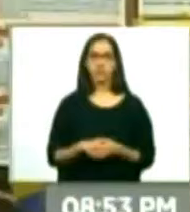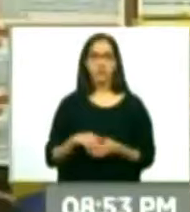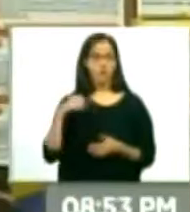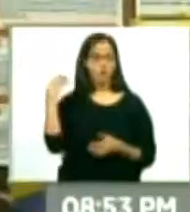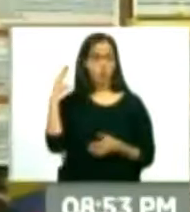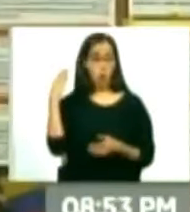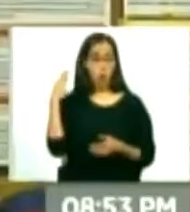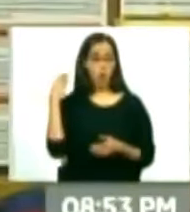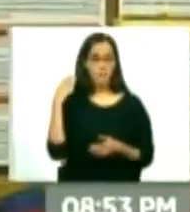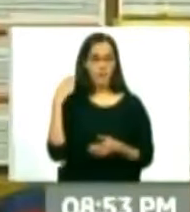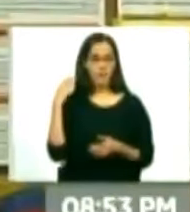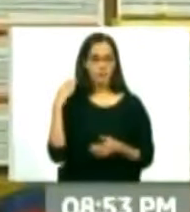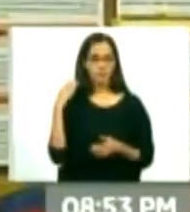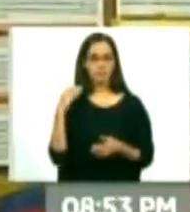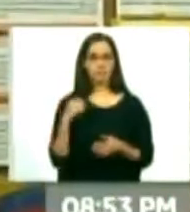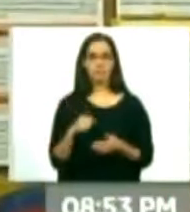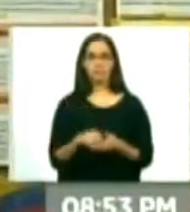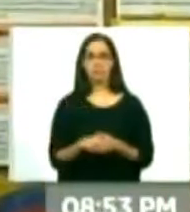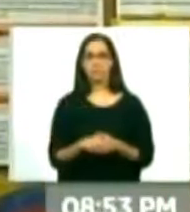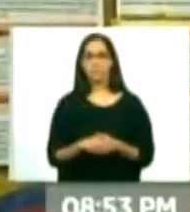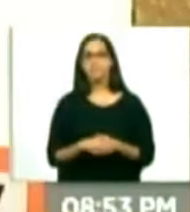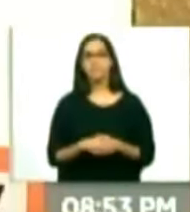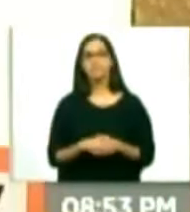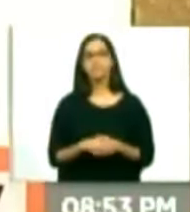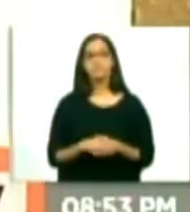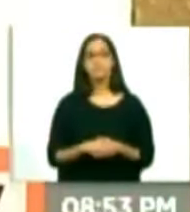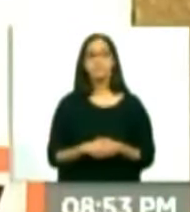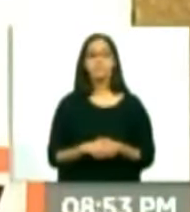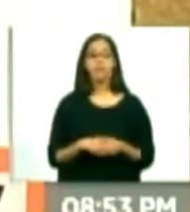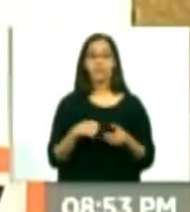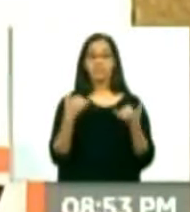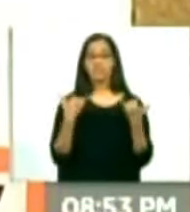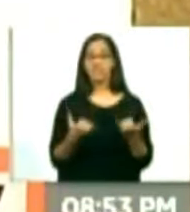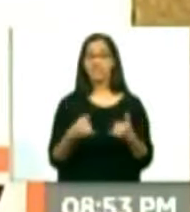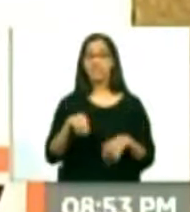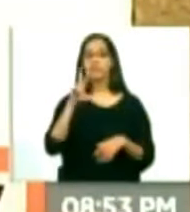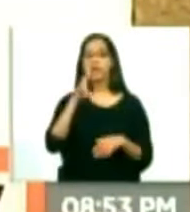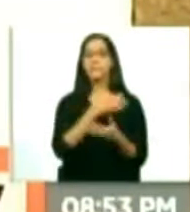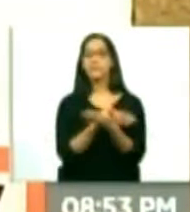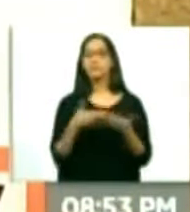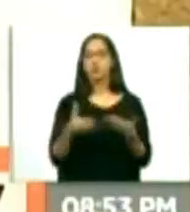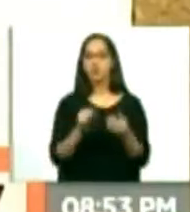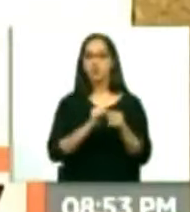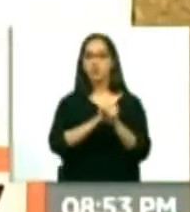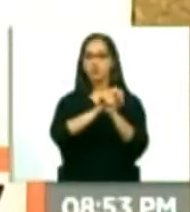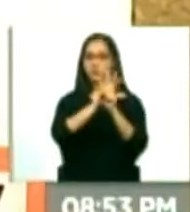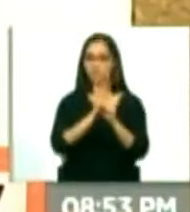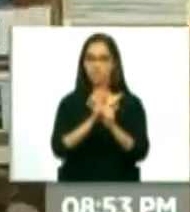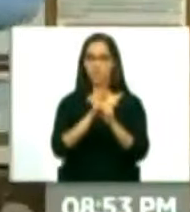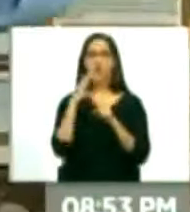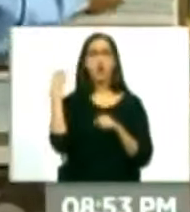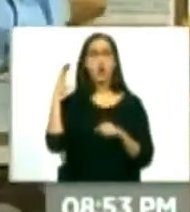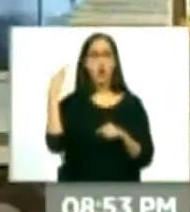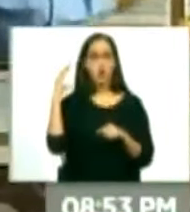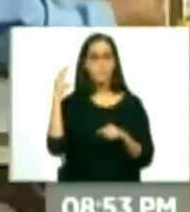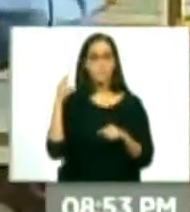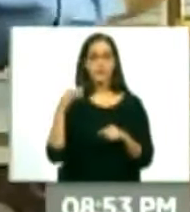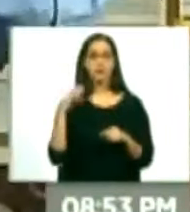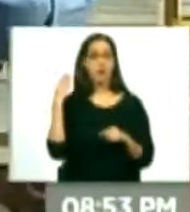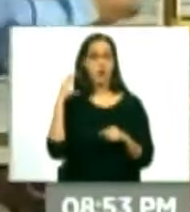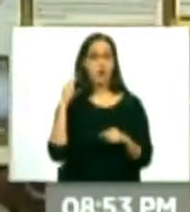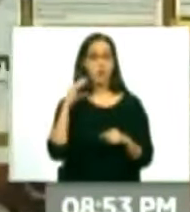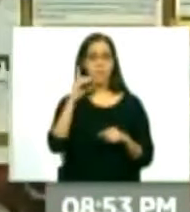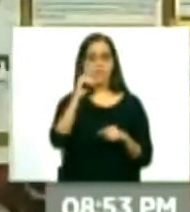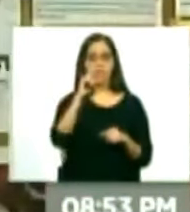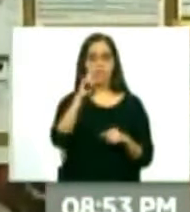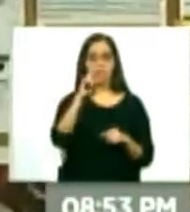Colombia roza los 1,3 millones de contagios de coronavirus y subiendo. Colombia, la Colombia de Duque y de